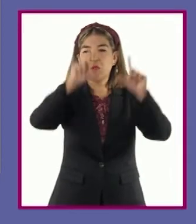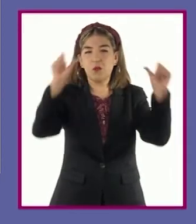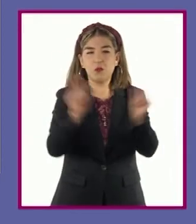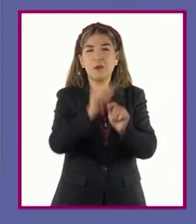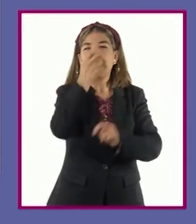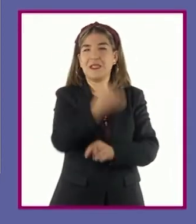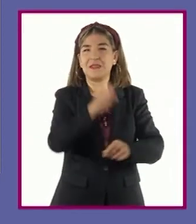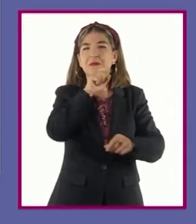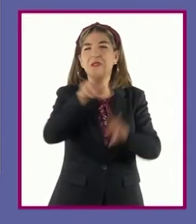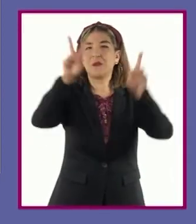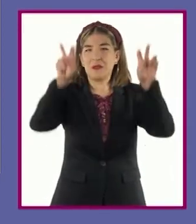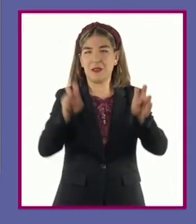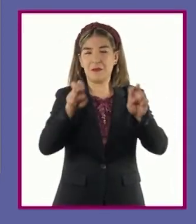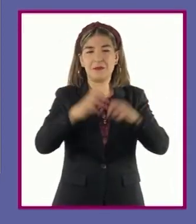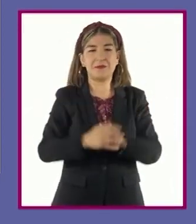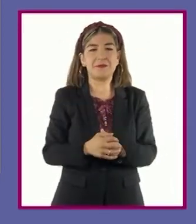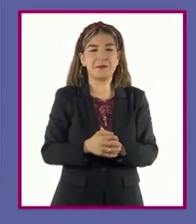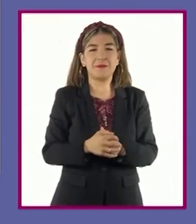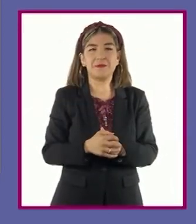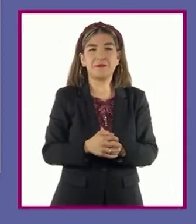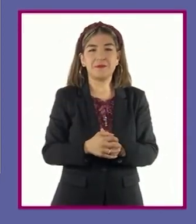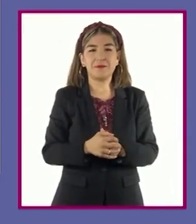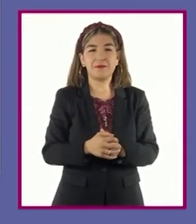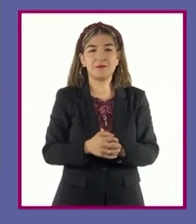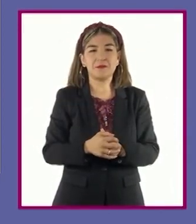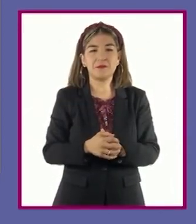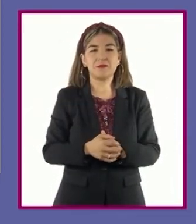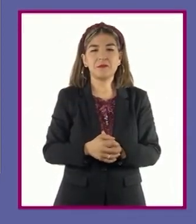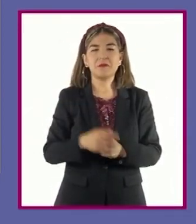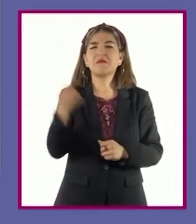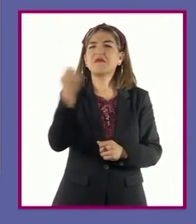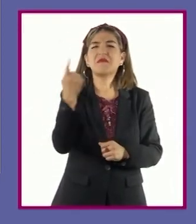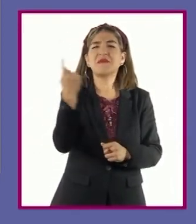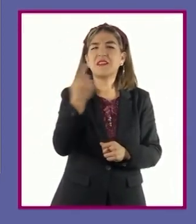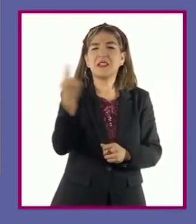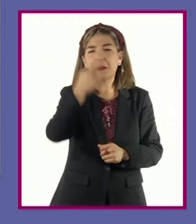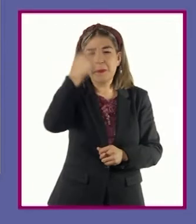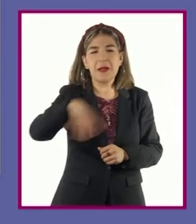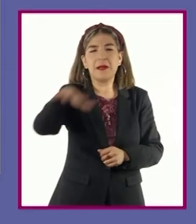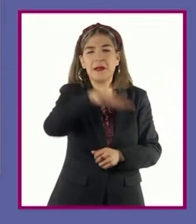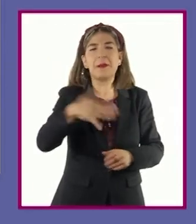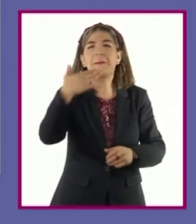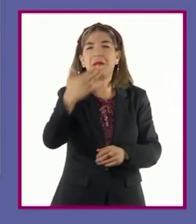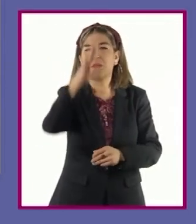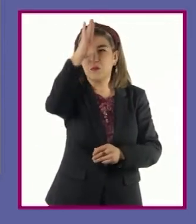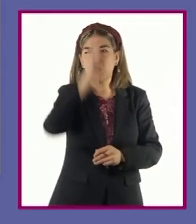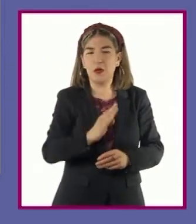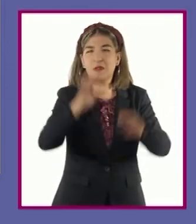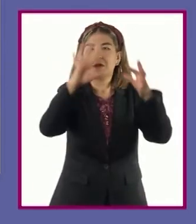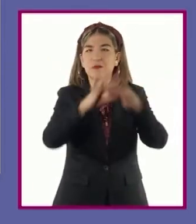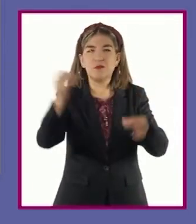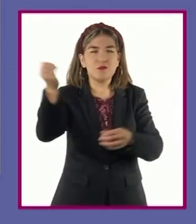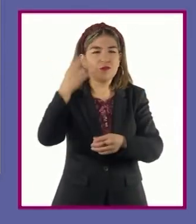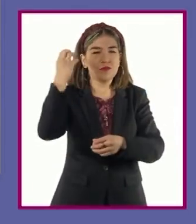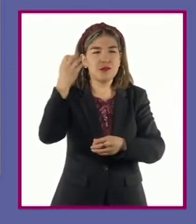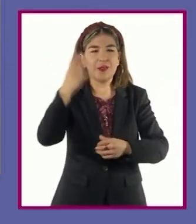tema. ¿Qué se necesita para ser un buen moderador?